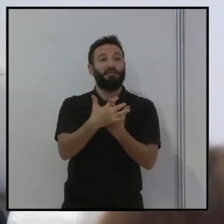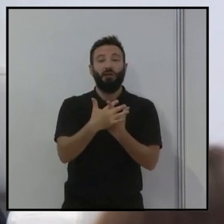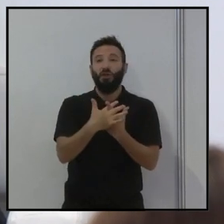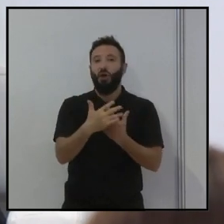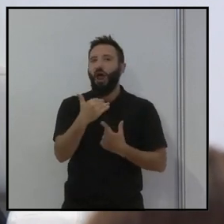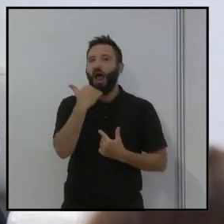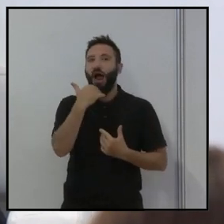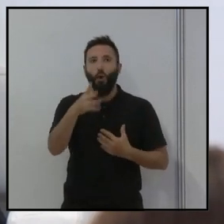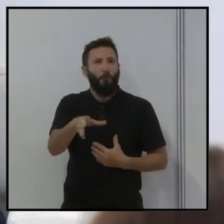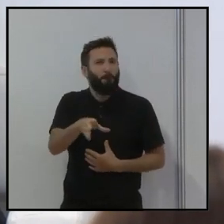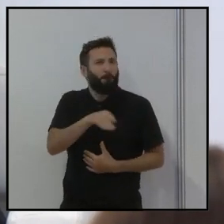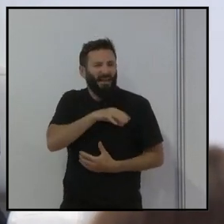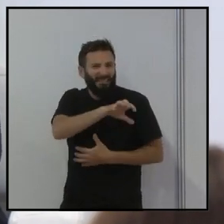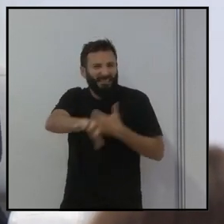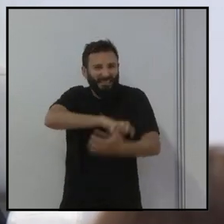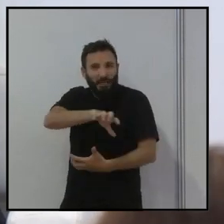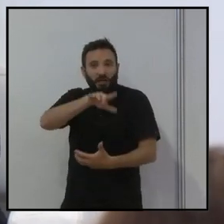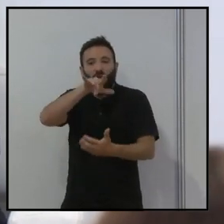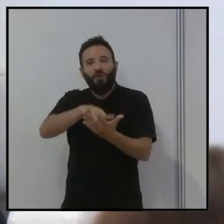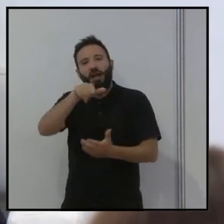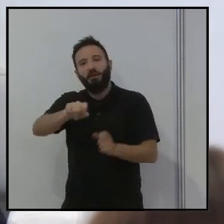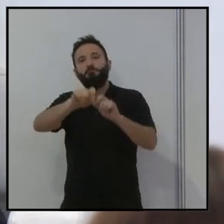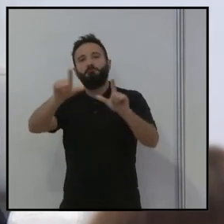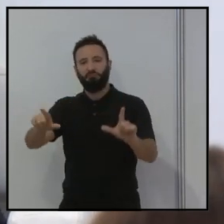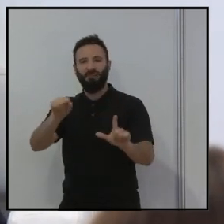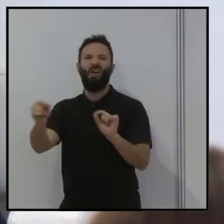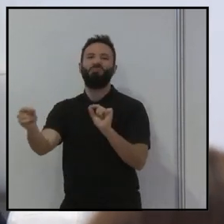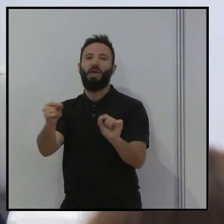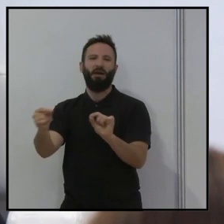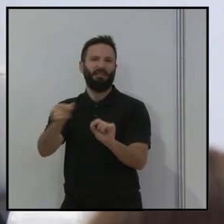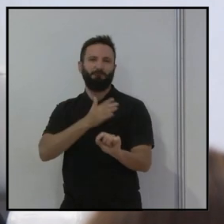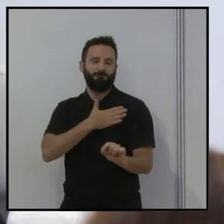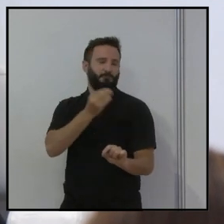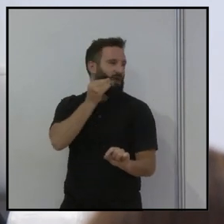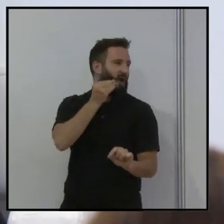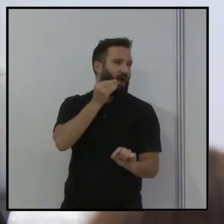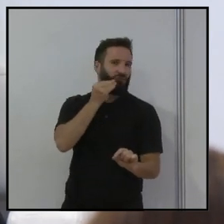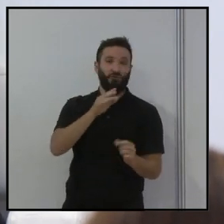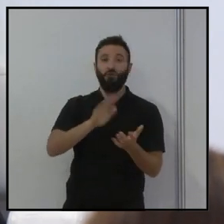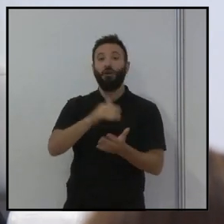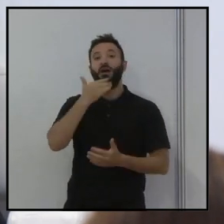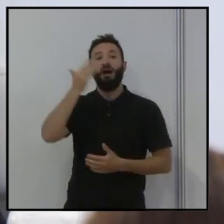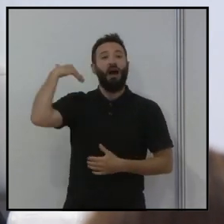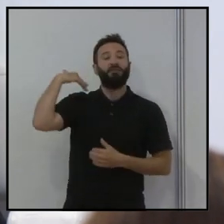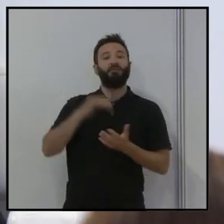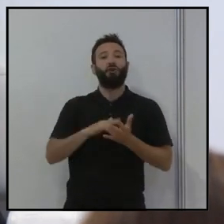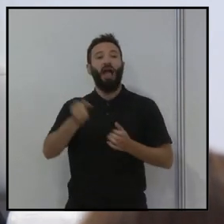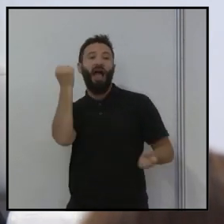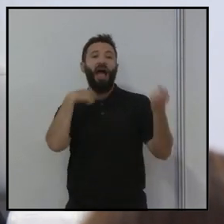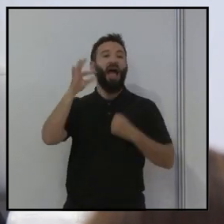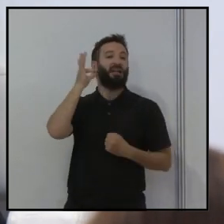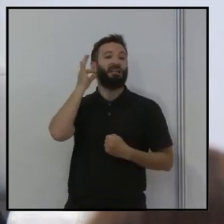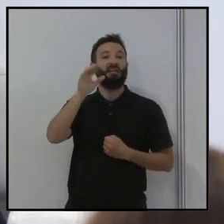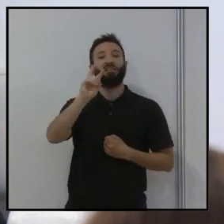extremadamente trágico, se lleva el debate a lugares que me parecen extremadamente absurdos. Con el suicidio de Verónica Forqué, todo se